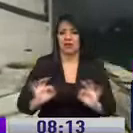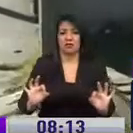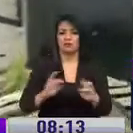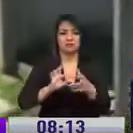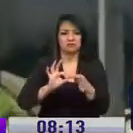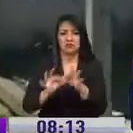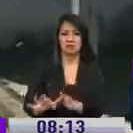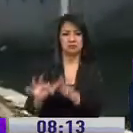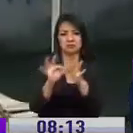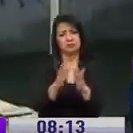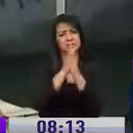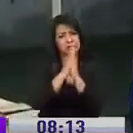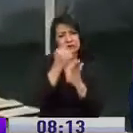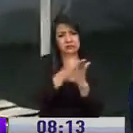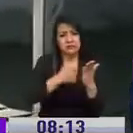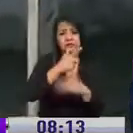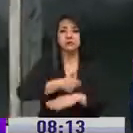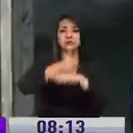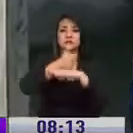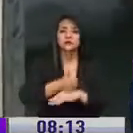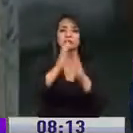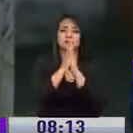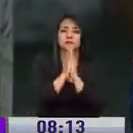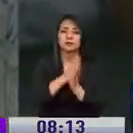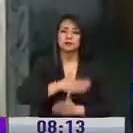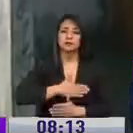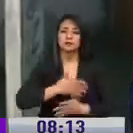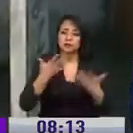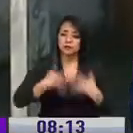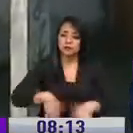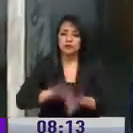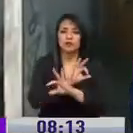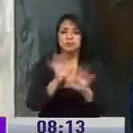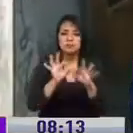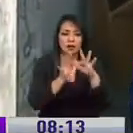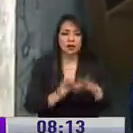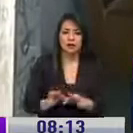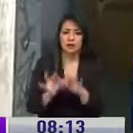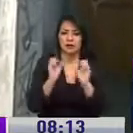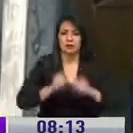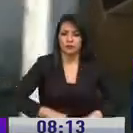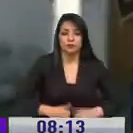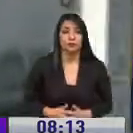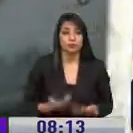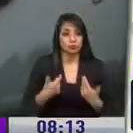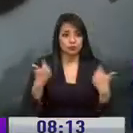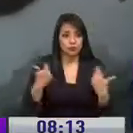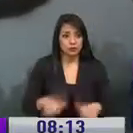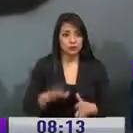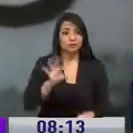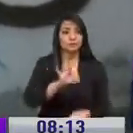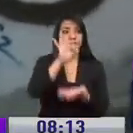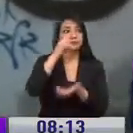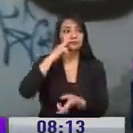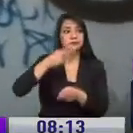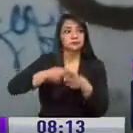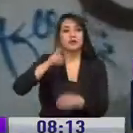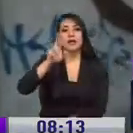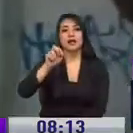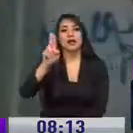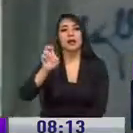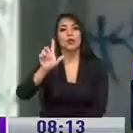que insistamos a las autoridades para que se pueda hacer esta intervención. Yo me encuentro ya con el señor Raúl